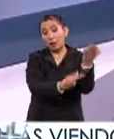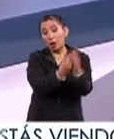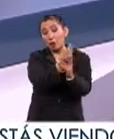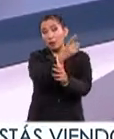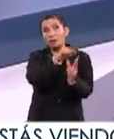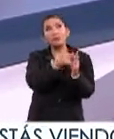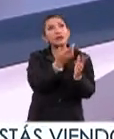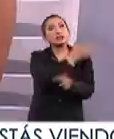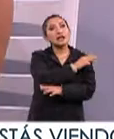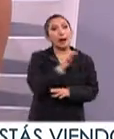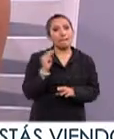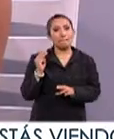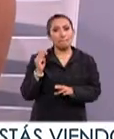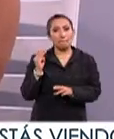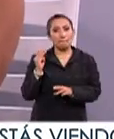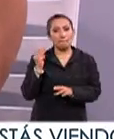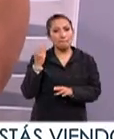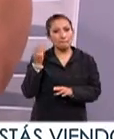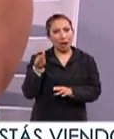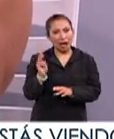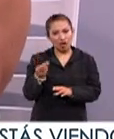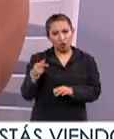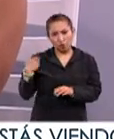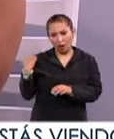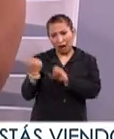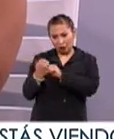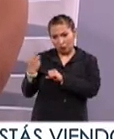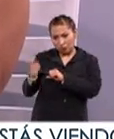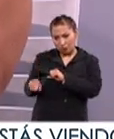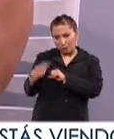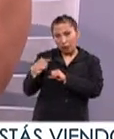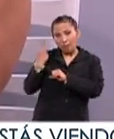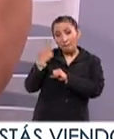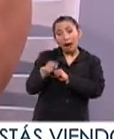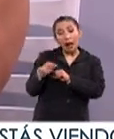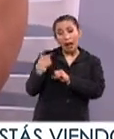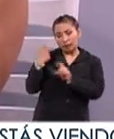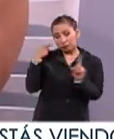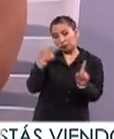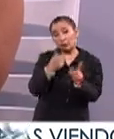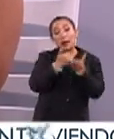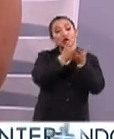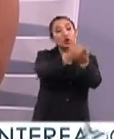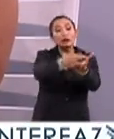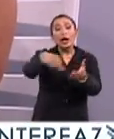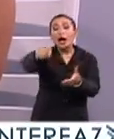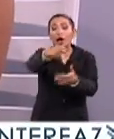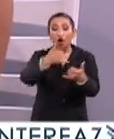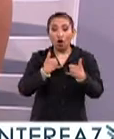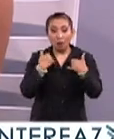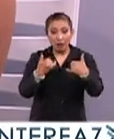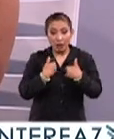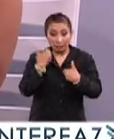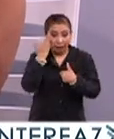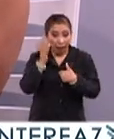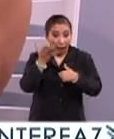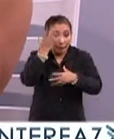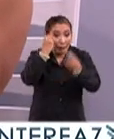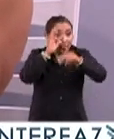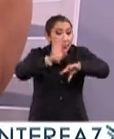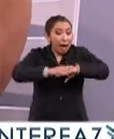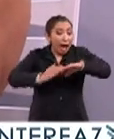que arrancó en mayo de este año, con la intención de igualmente ayudar a la profesionalización de los jóvenes para que